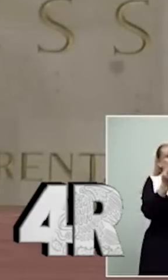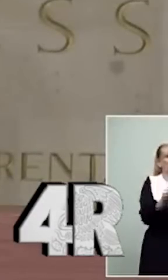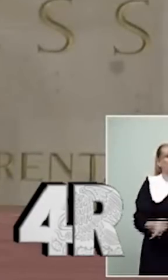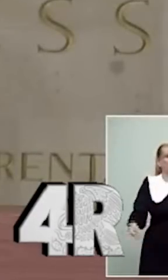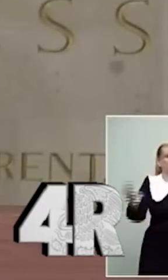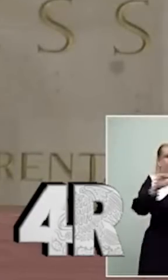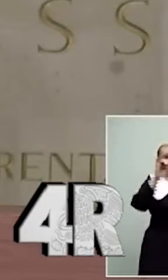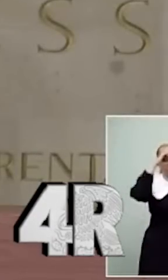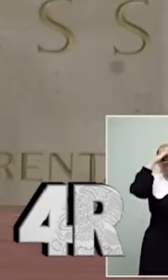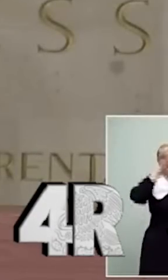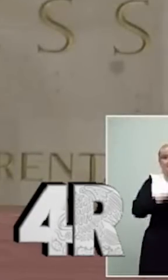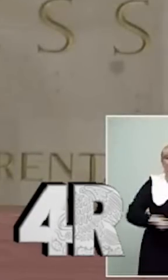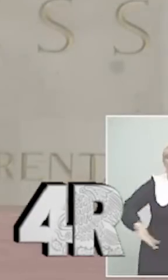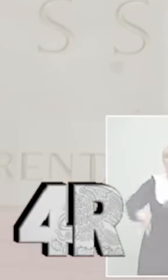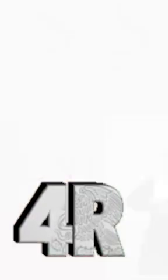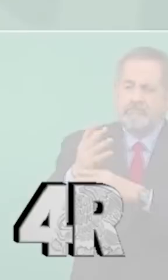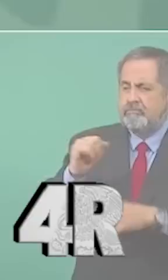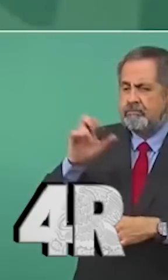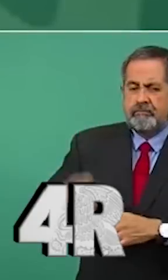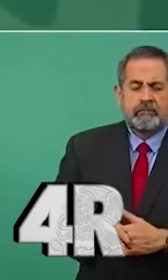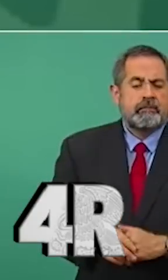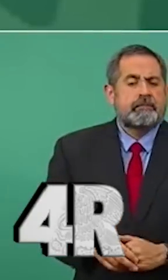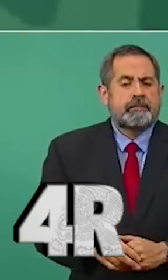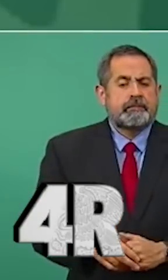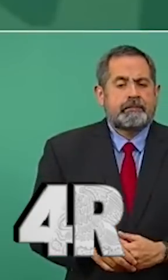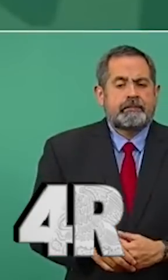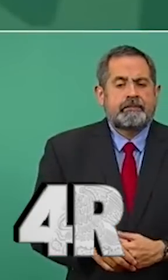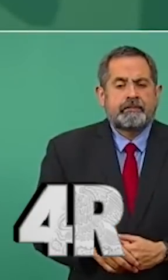Lorenzo Córdoba. Pues las dos